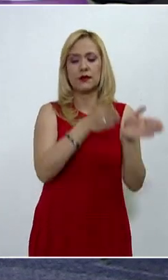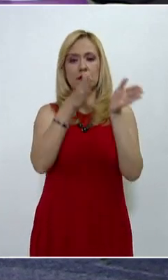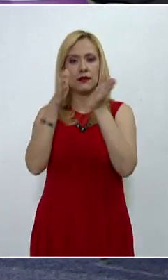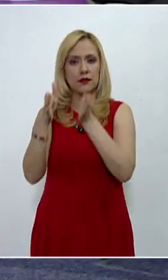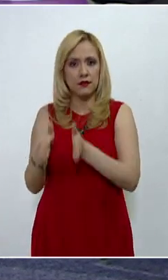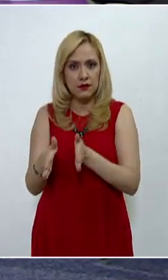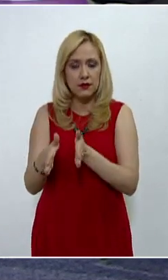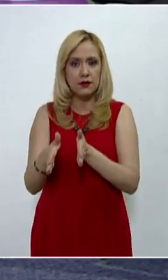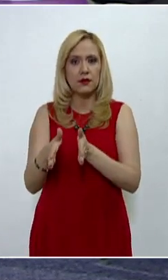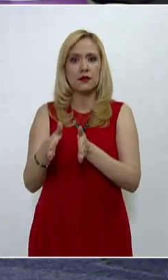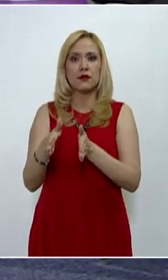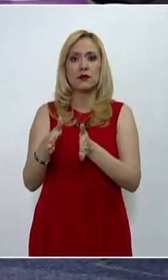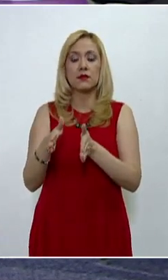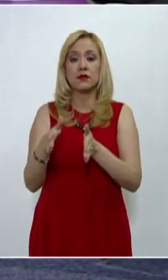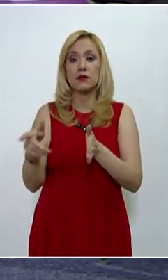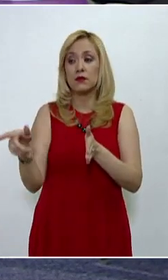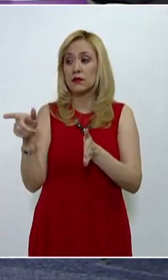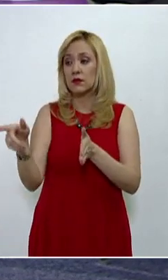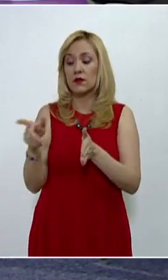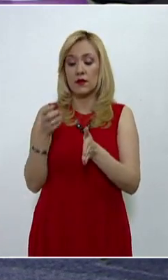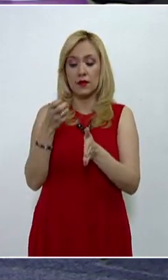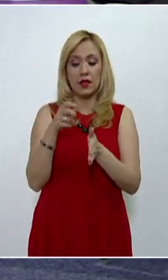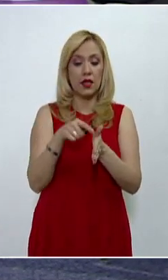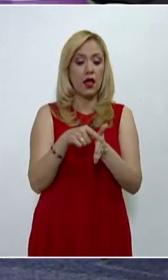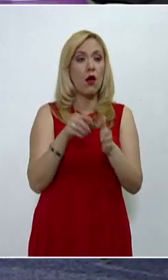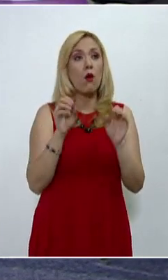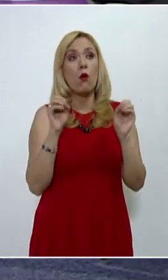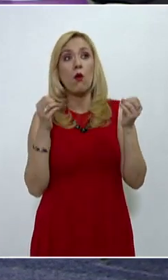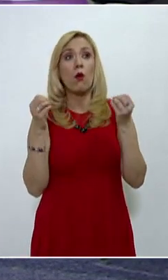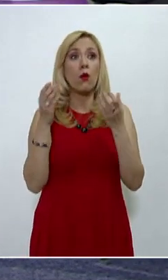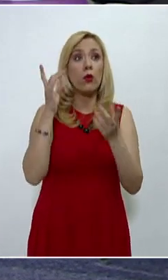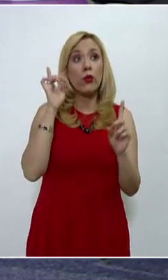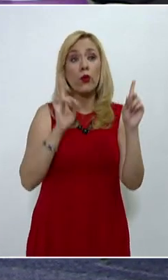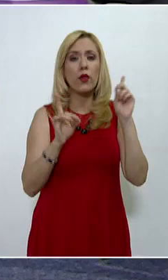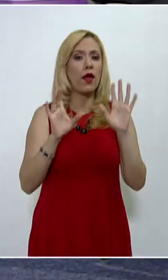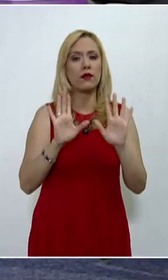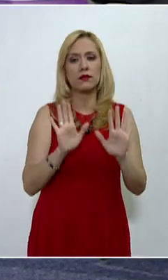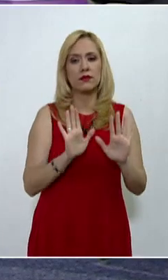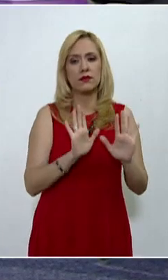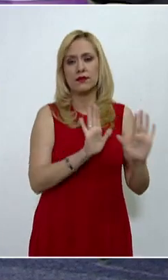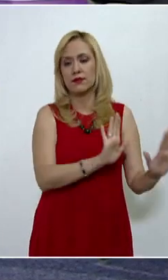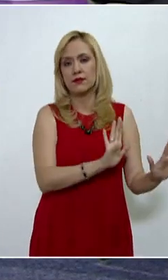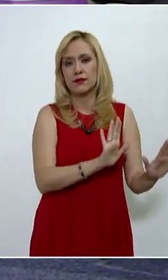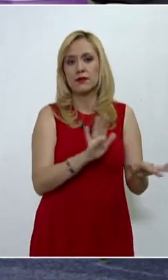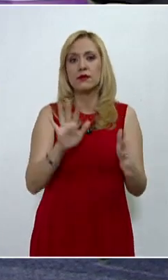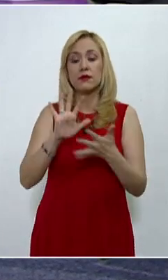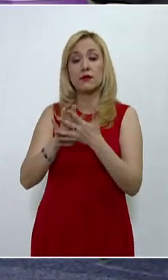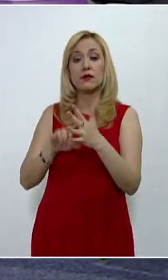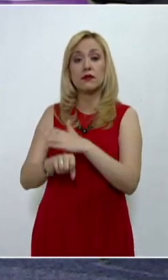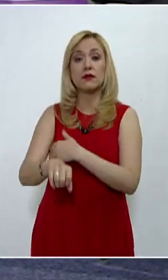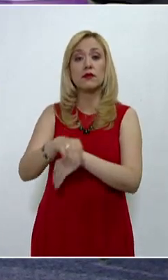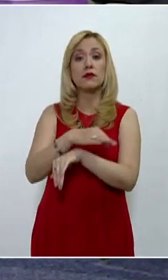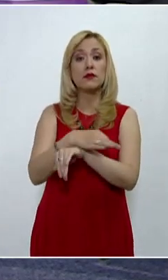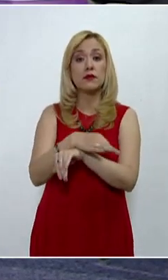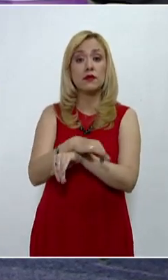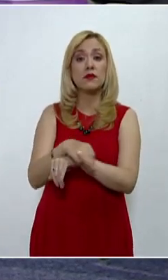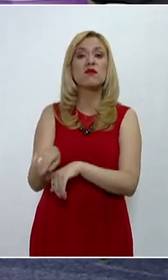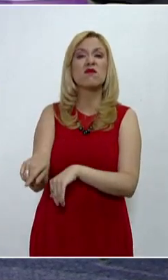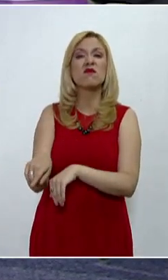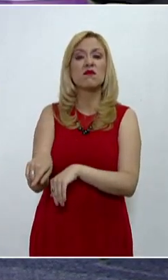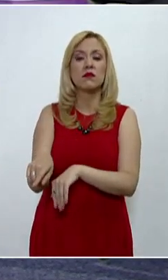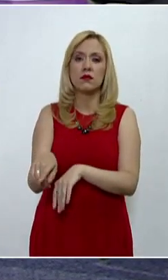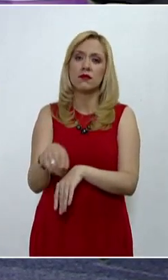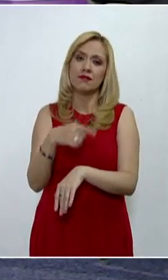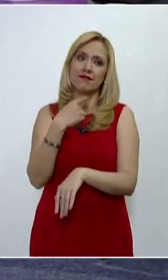planteas, la presunción de inocencia está en tensión con la prisión preventiva, porque la prisión preventiva suele anticipar